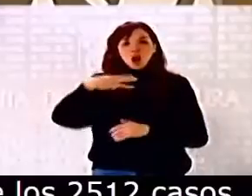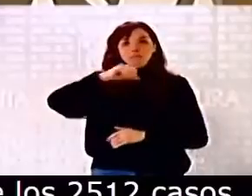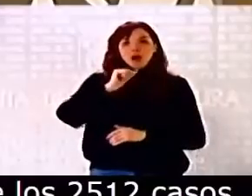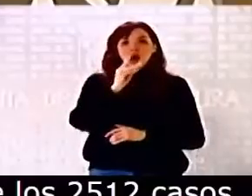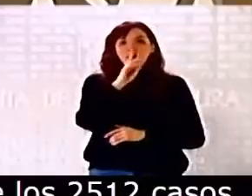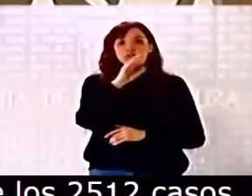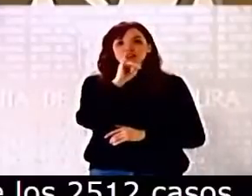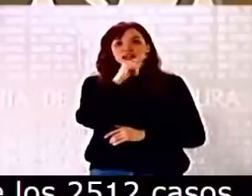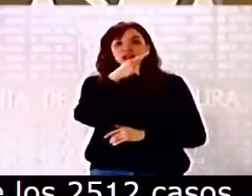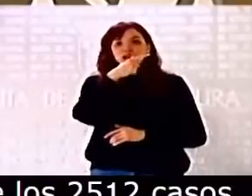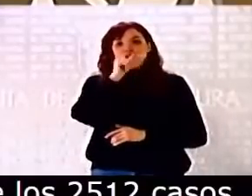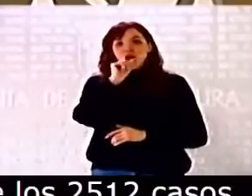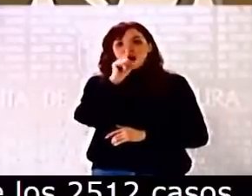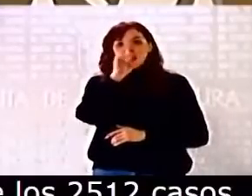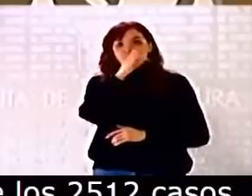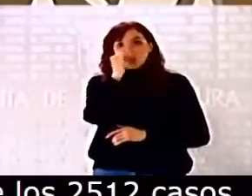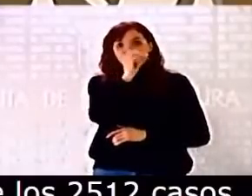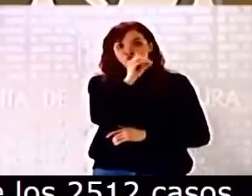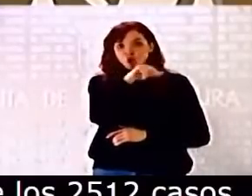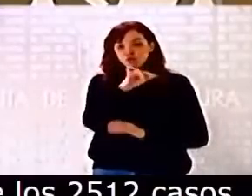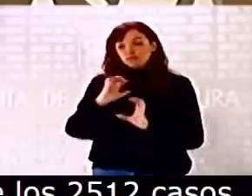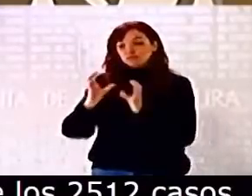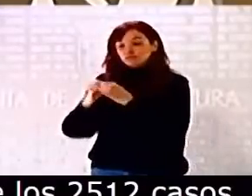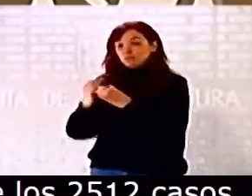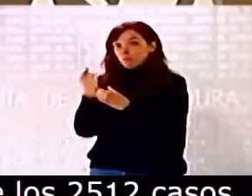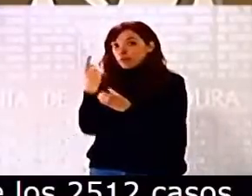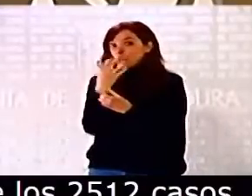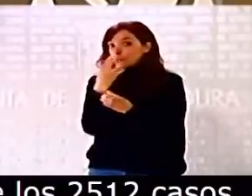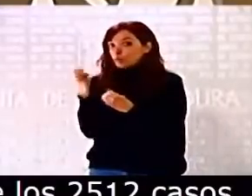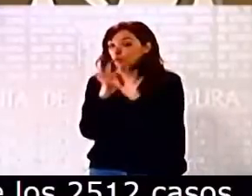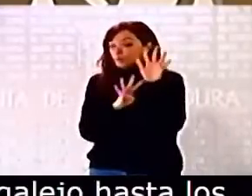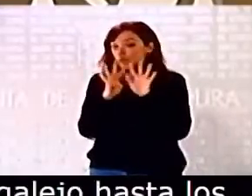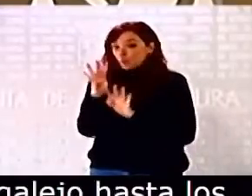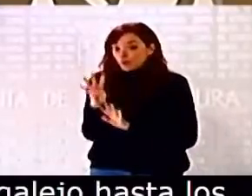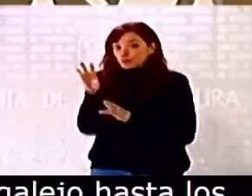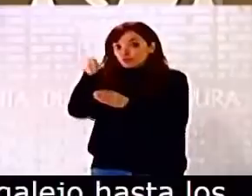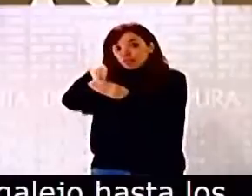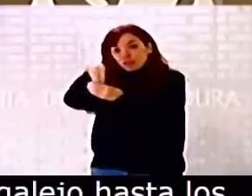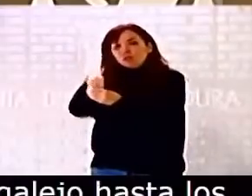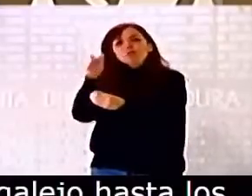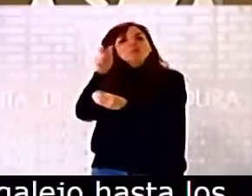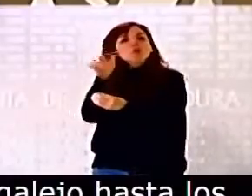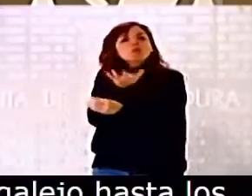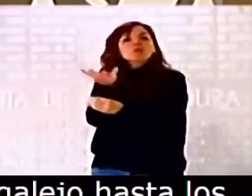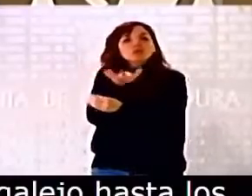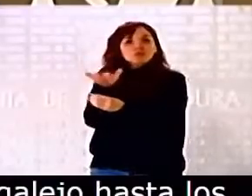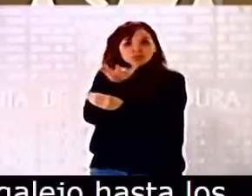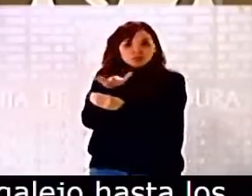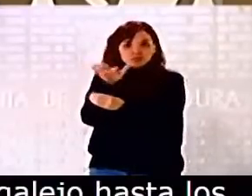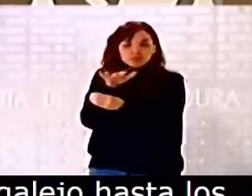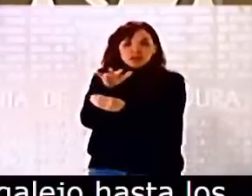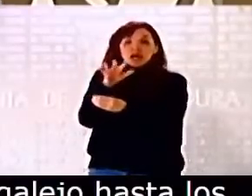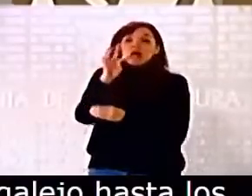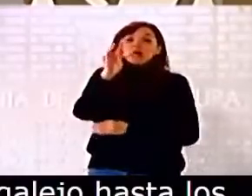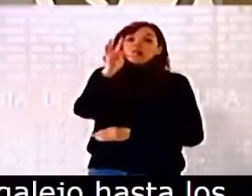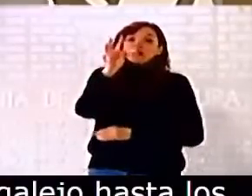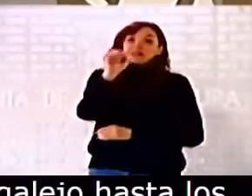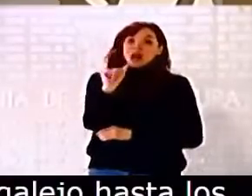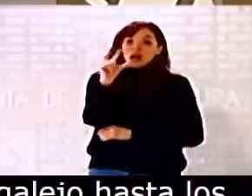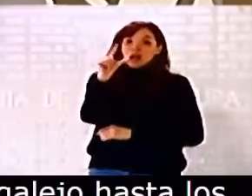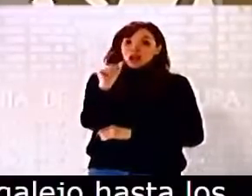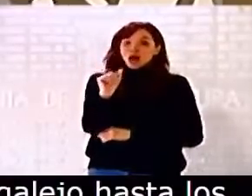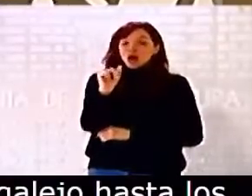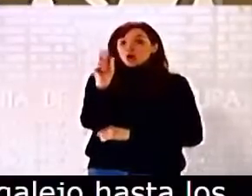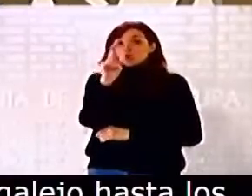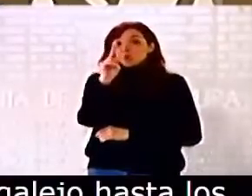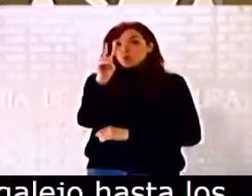Madrigalejo hasta los 1.494 casos por 100.000 habitantes que tiene la localidad de Talarrubia. De ese tenor son